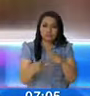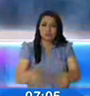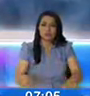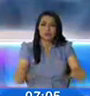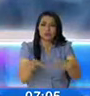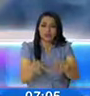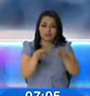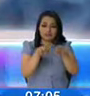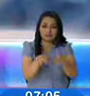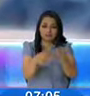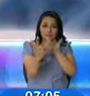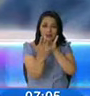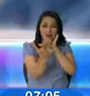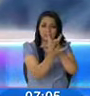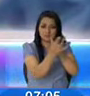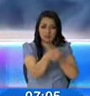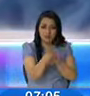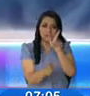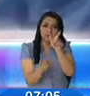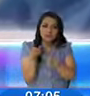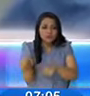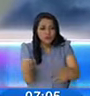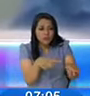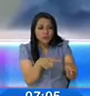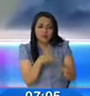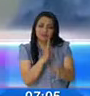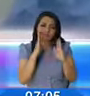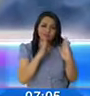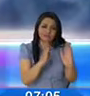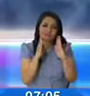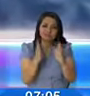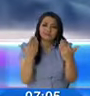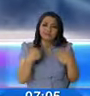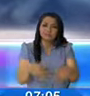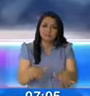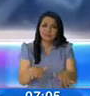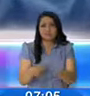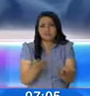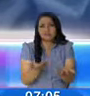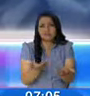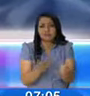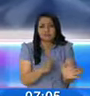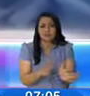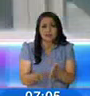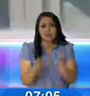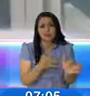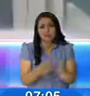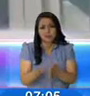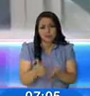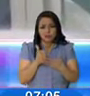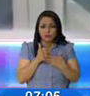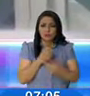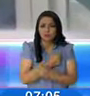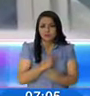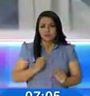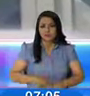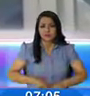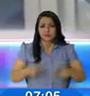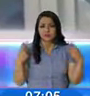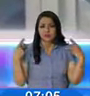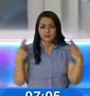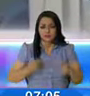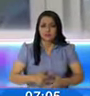cuidados intensivos. Ahí las personas están siendo atendidas con aparatos que los mantienen aún con vida. Sí, como les decía,